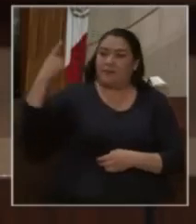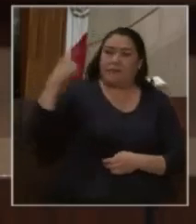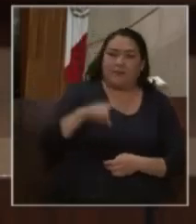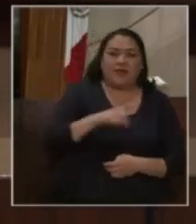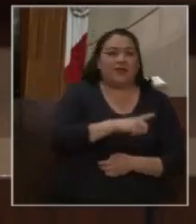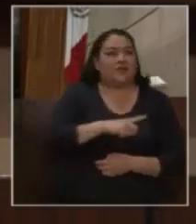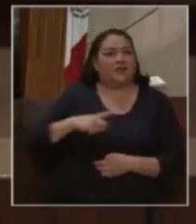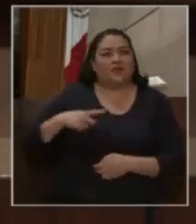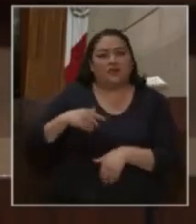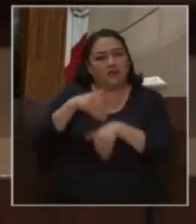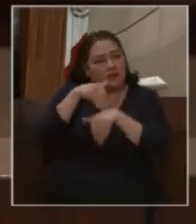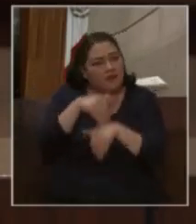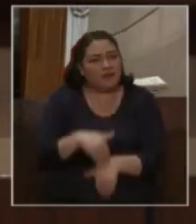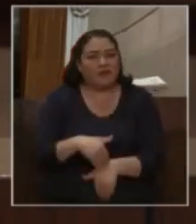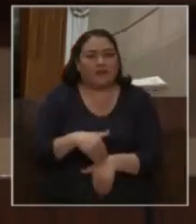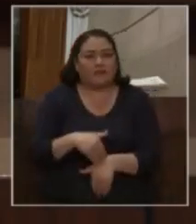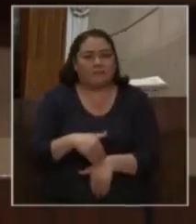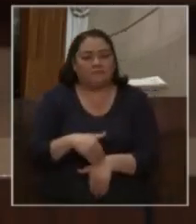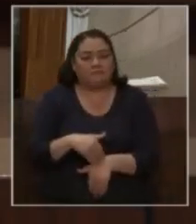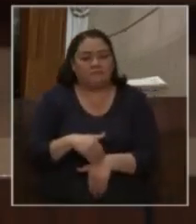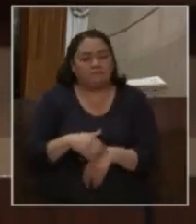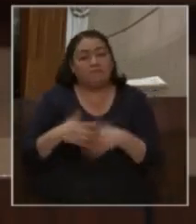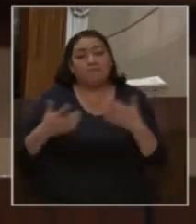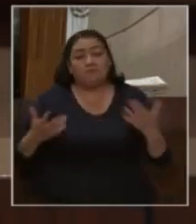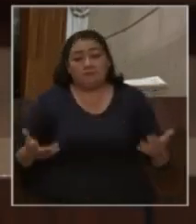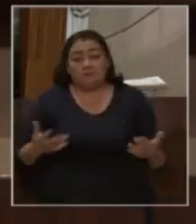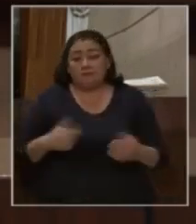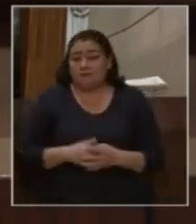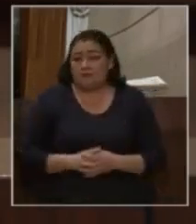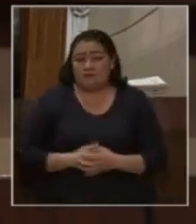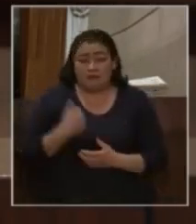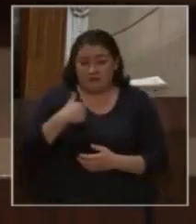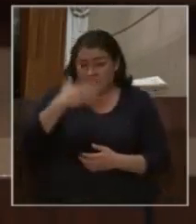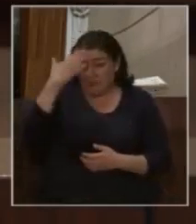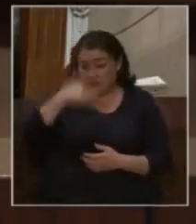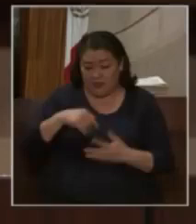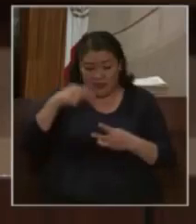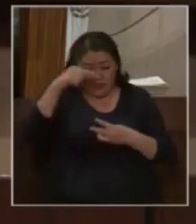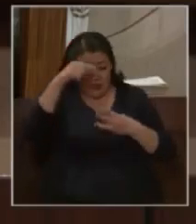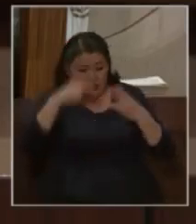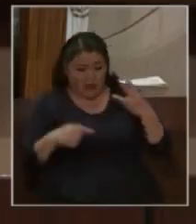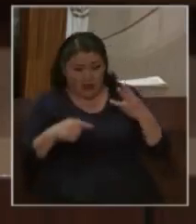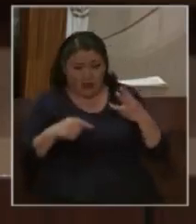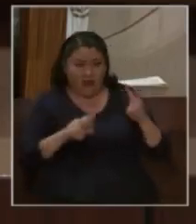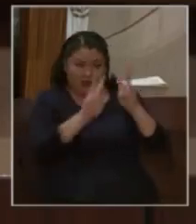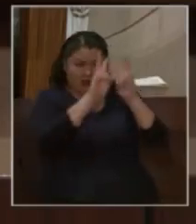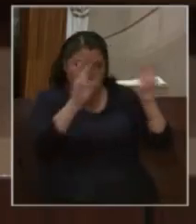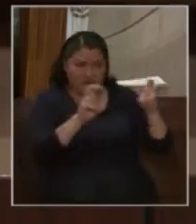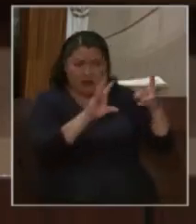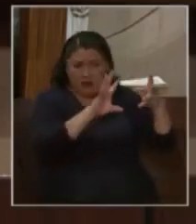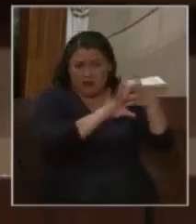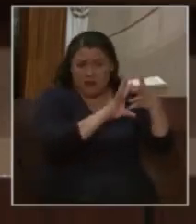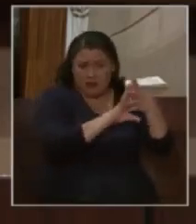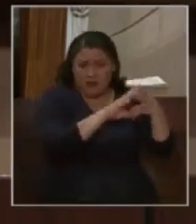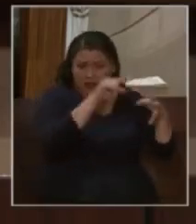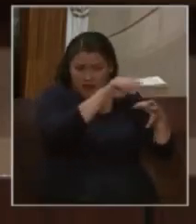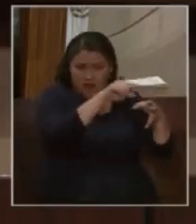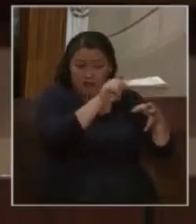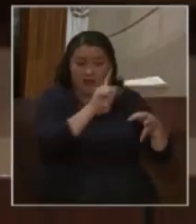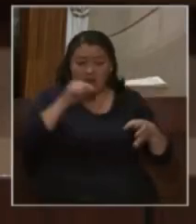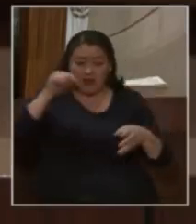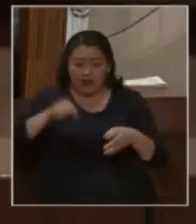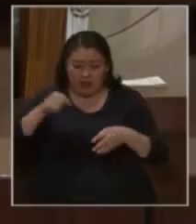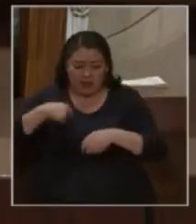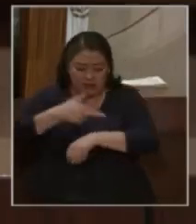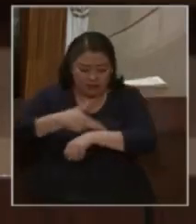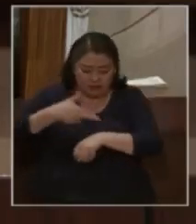observación. Y si bien esta garantía opera fundamentalmente en el ámbito penal, ello no implica